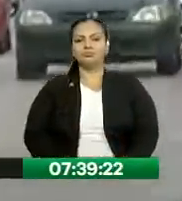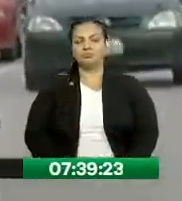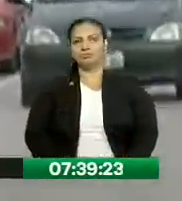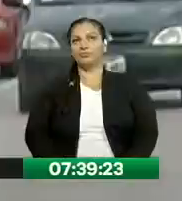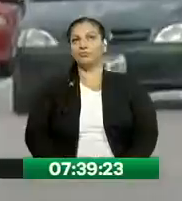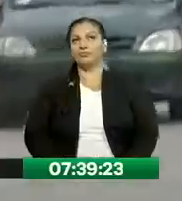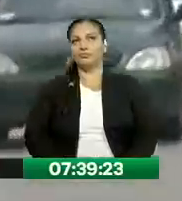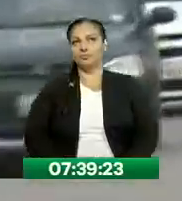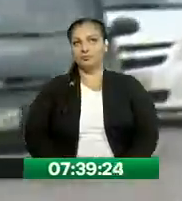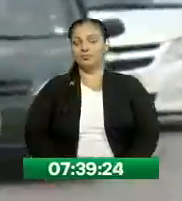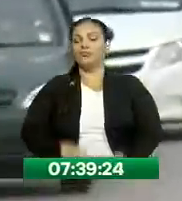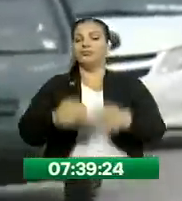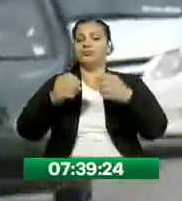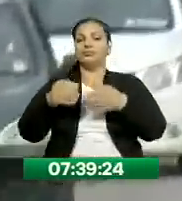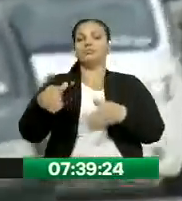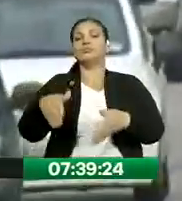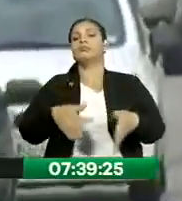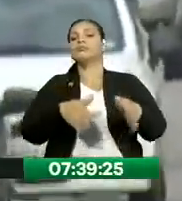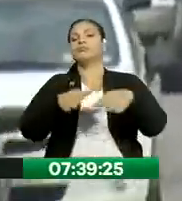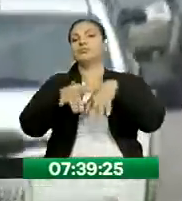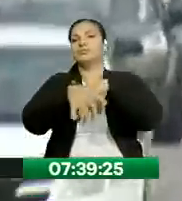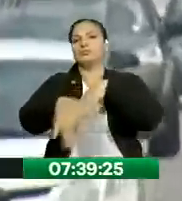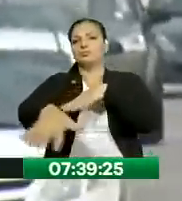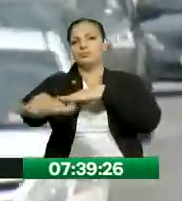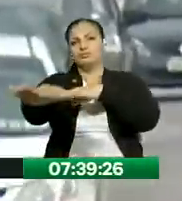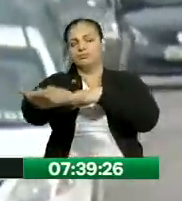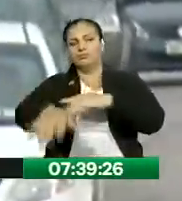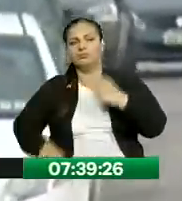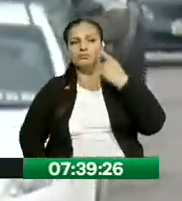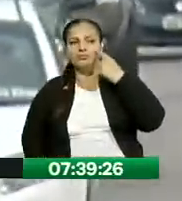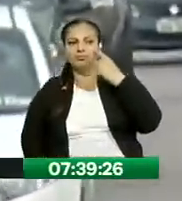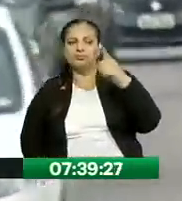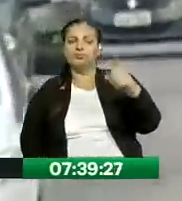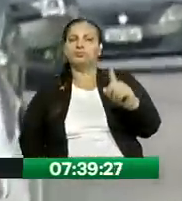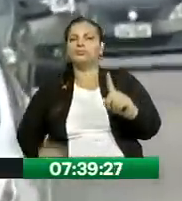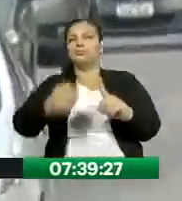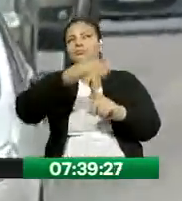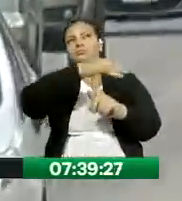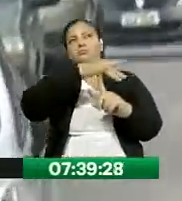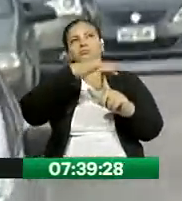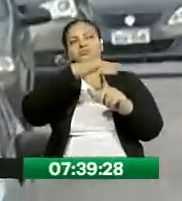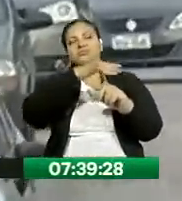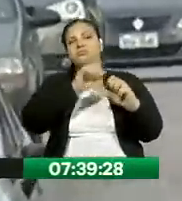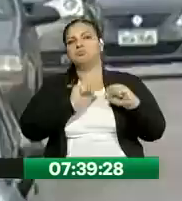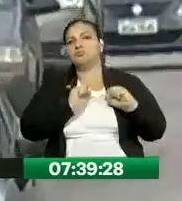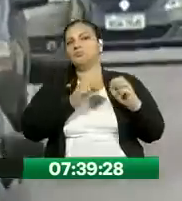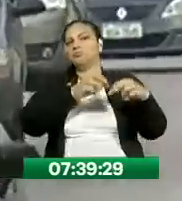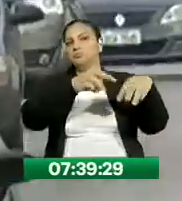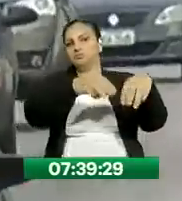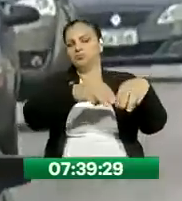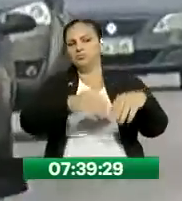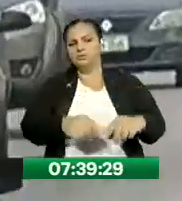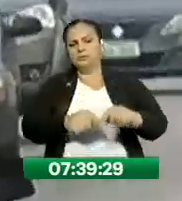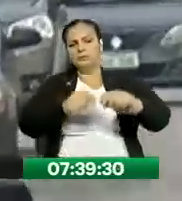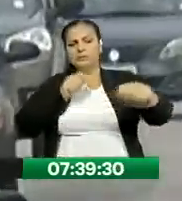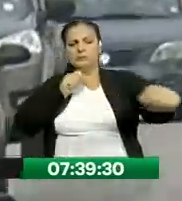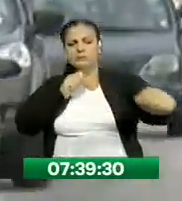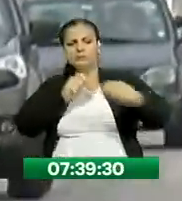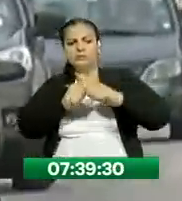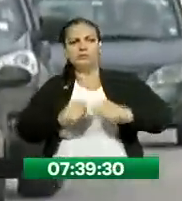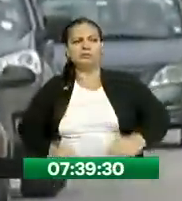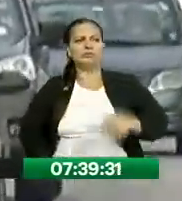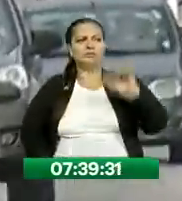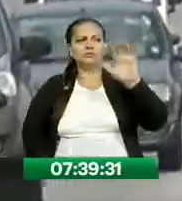y un poco más allá. Estamos hablando de algunos metros, yo calculo aproximadamente 400, 500 metros de